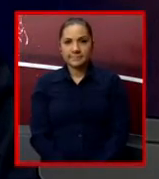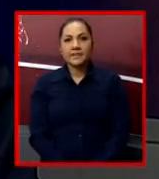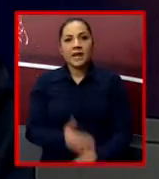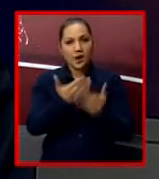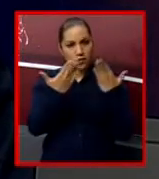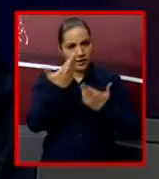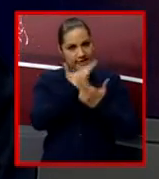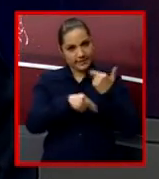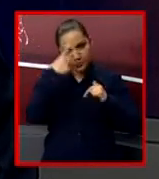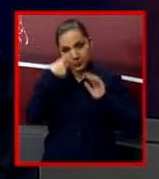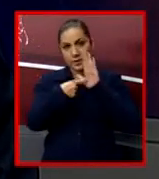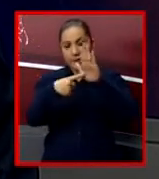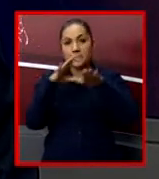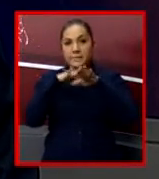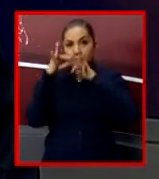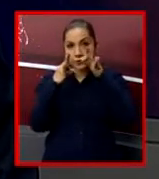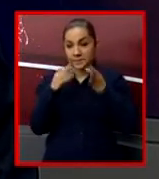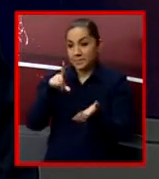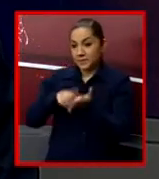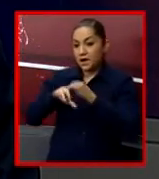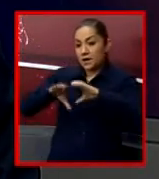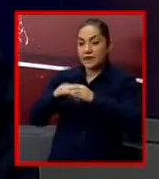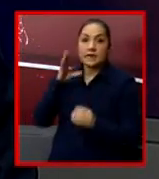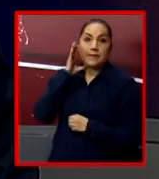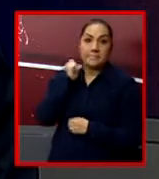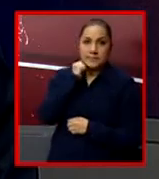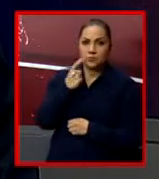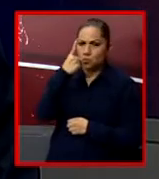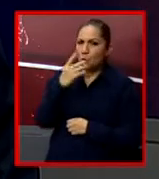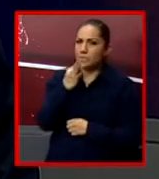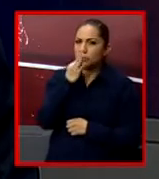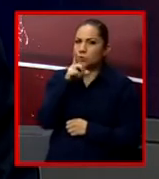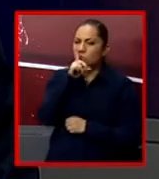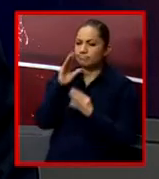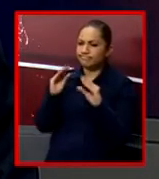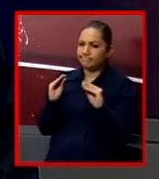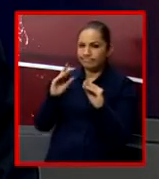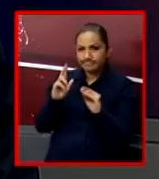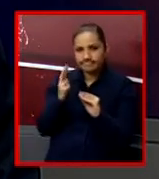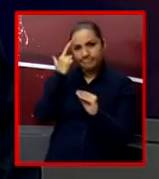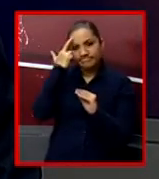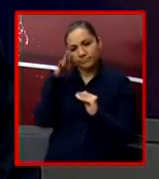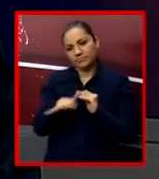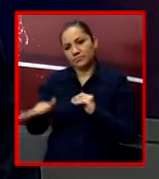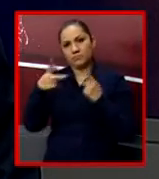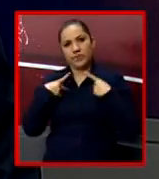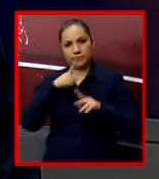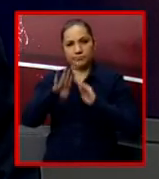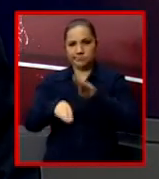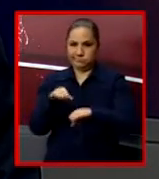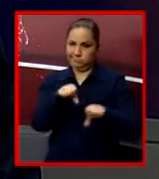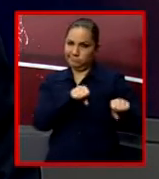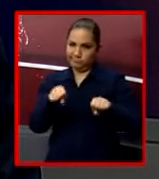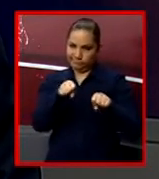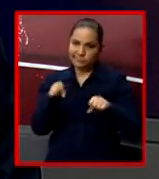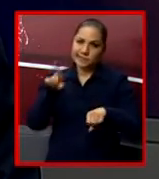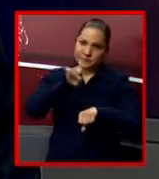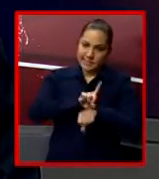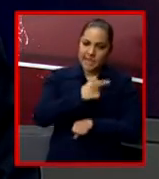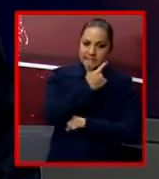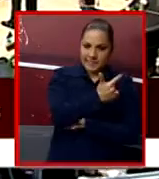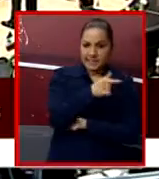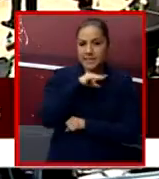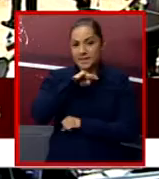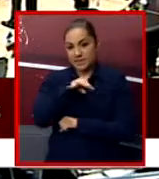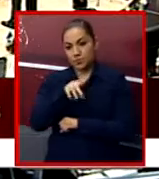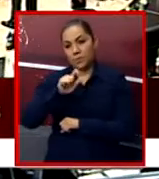Estamos de regreso. El Pleno del Senado de la República guardó un minuto de silencio en memoria de las personas fallecidas a consecuencia de los sismos ocurridos 7, 19